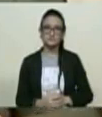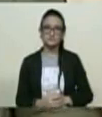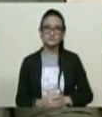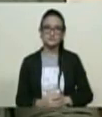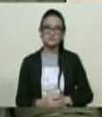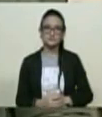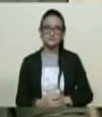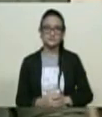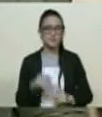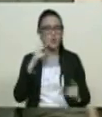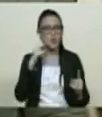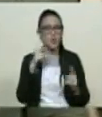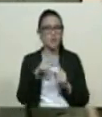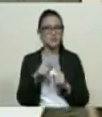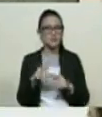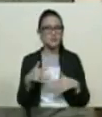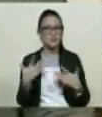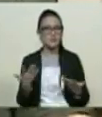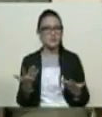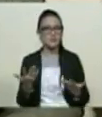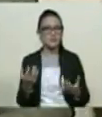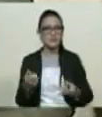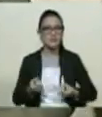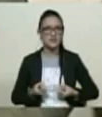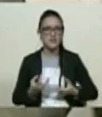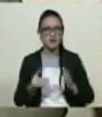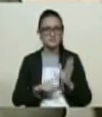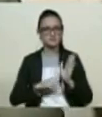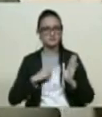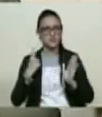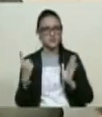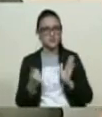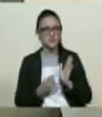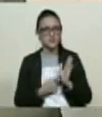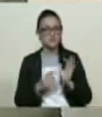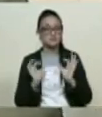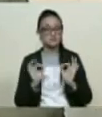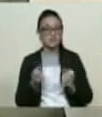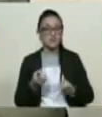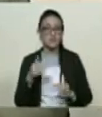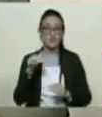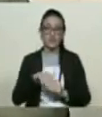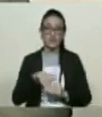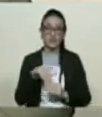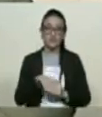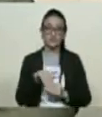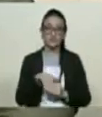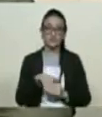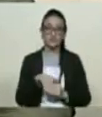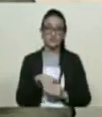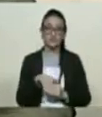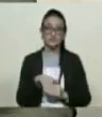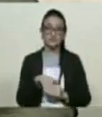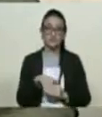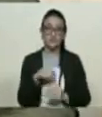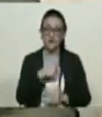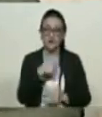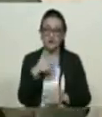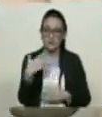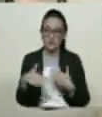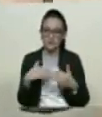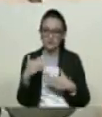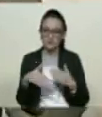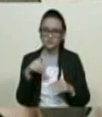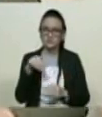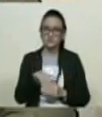Nuestros objetivos es también garantizar la integridad del voto. Como dije, aquí para cada proceso